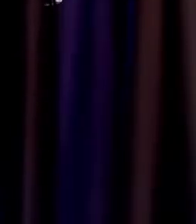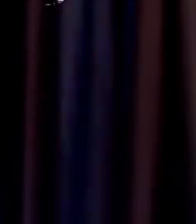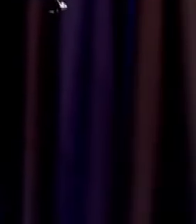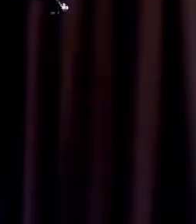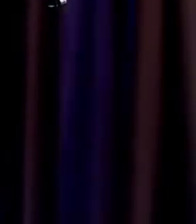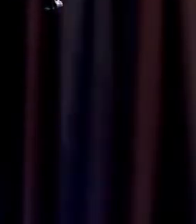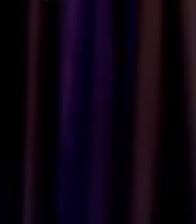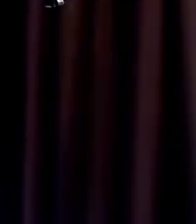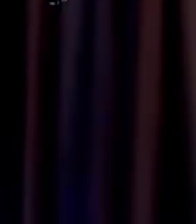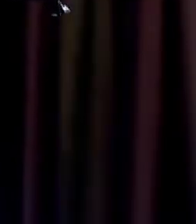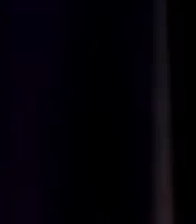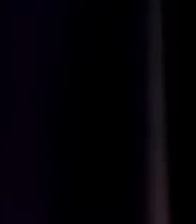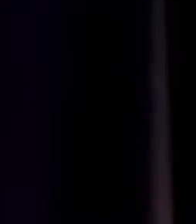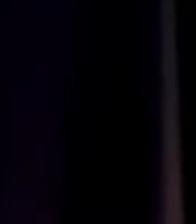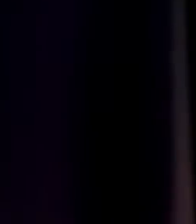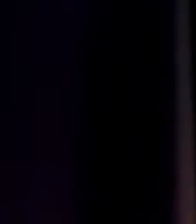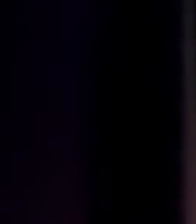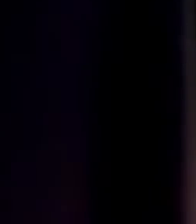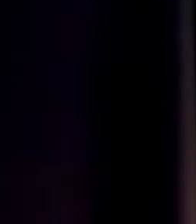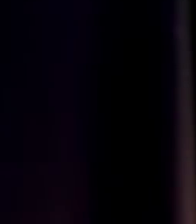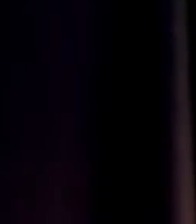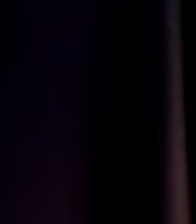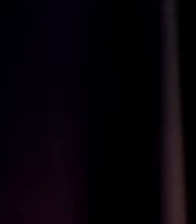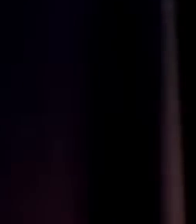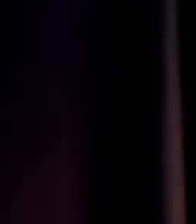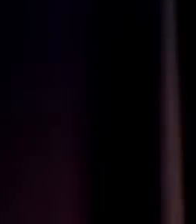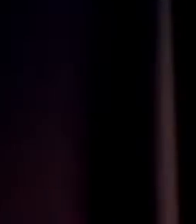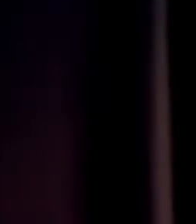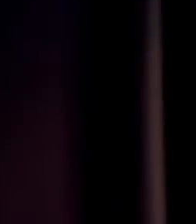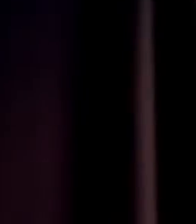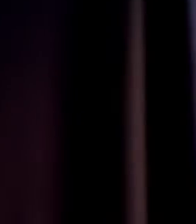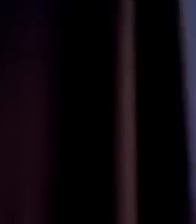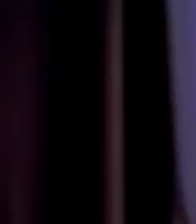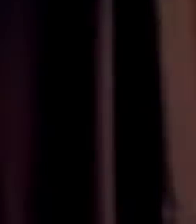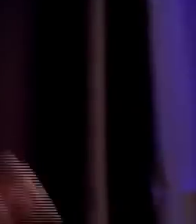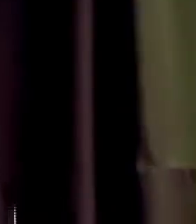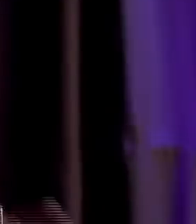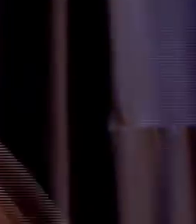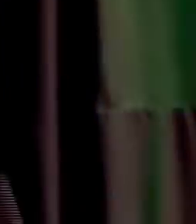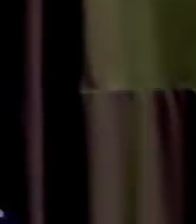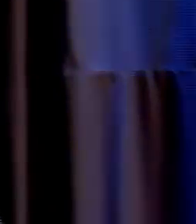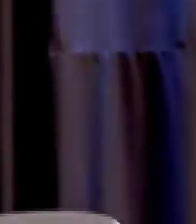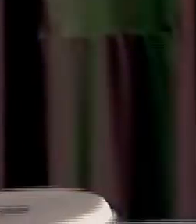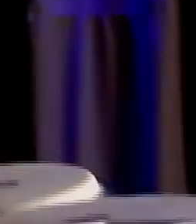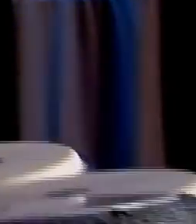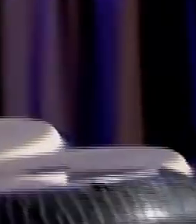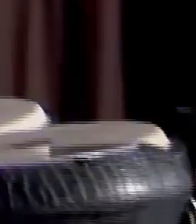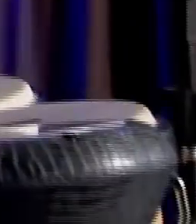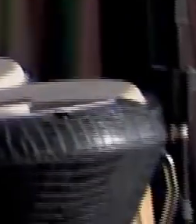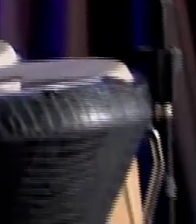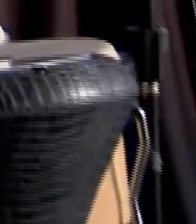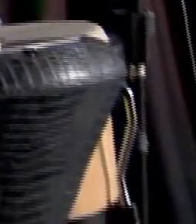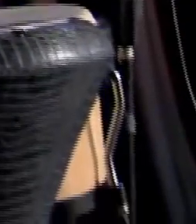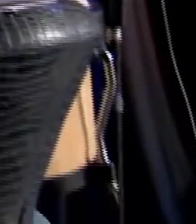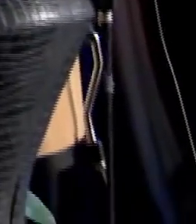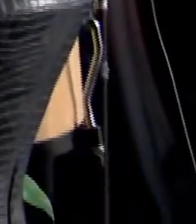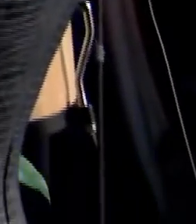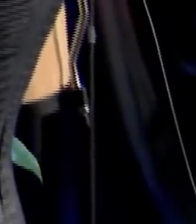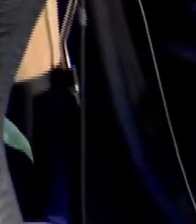y al infinito será el nuevo